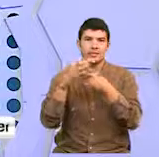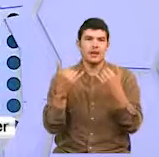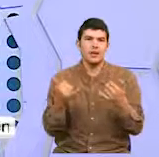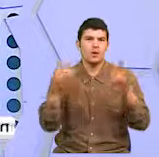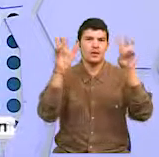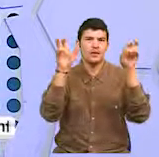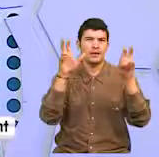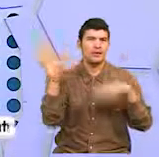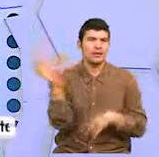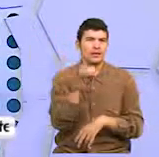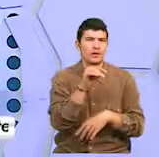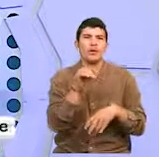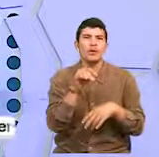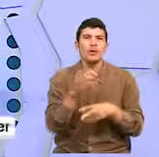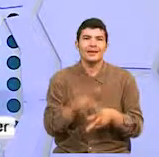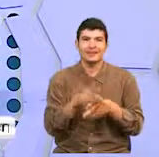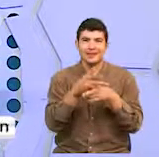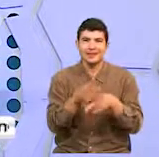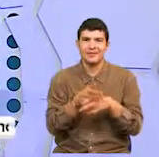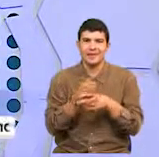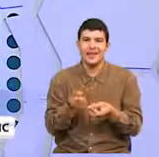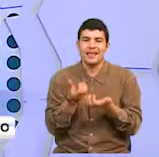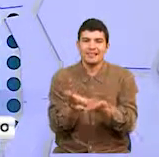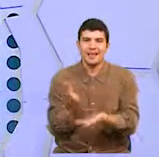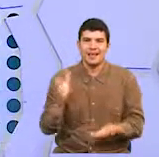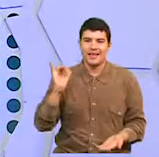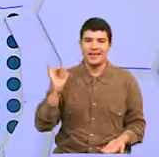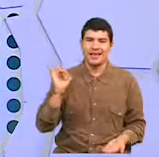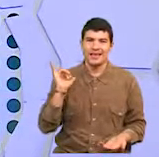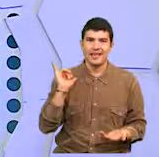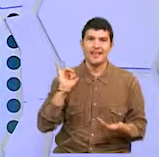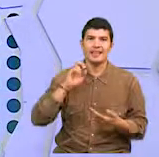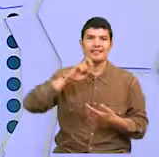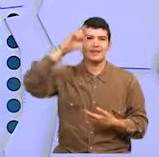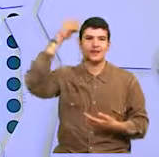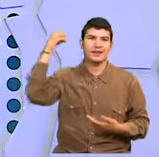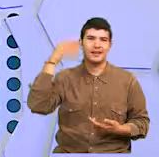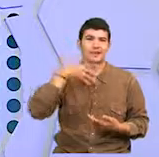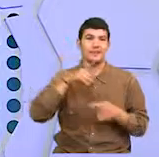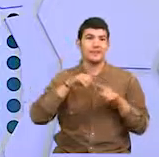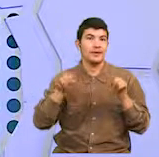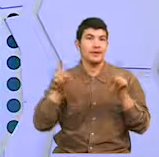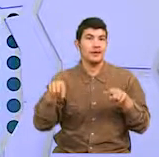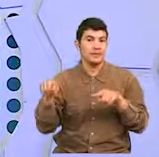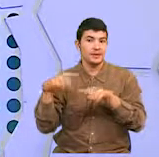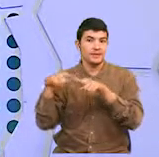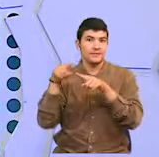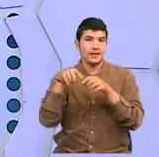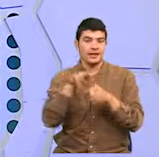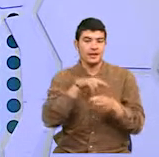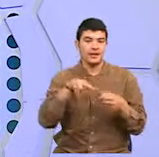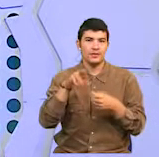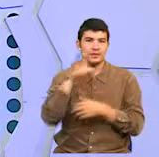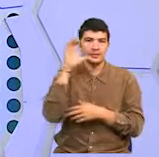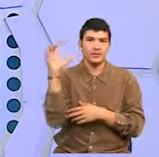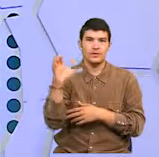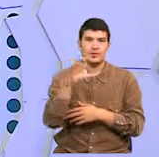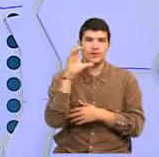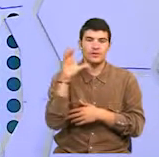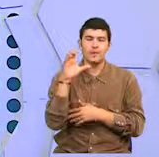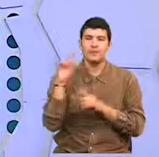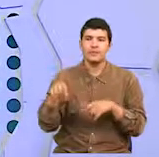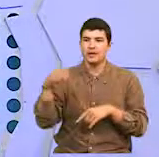de todo lo que tiene que ver con la seguridad que brinda el Ejército Nacional en Norte de Santander, pero también en otras regiones de Colombia, porque estaremos